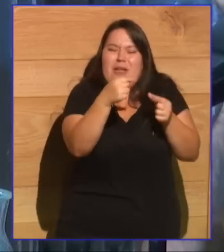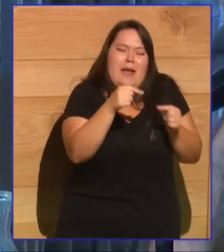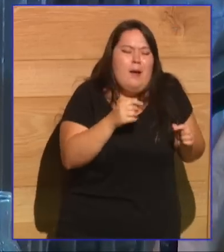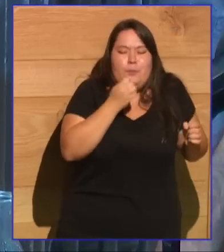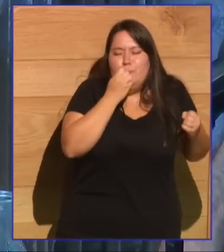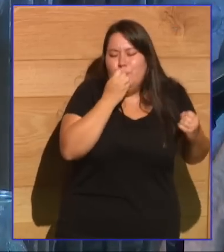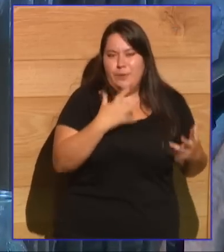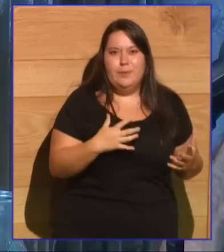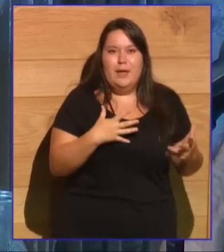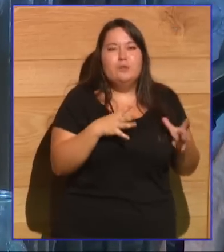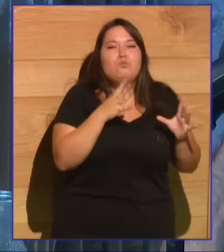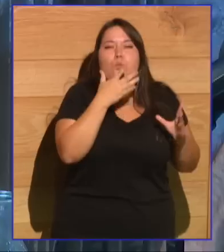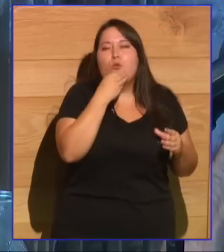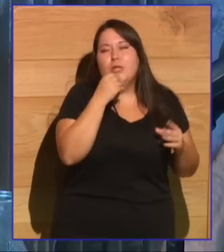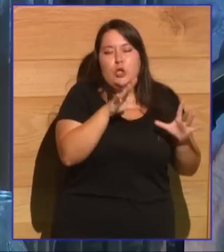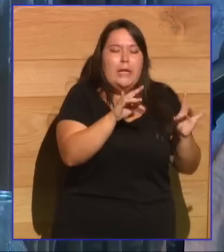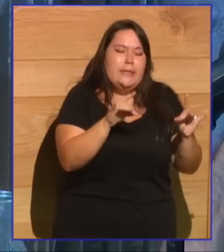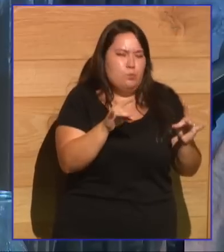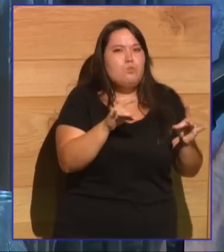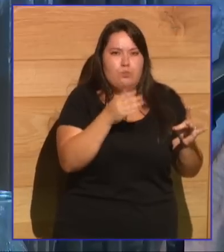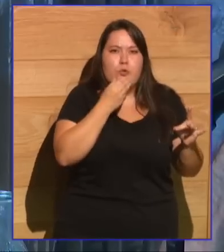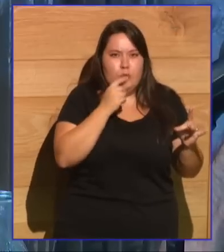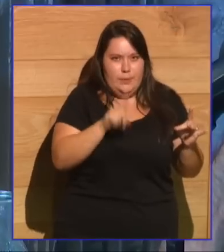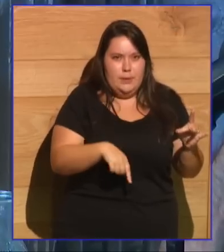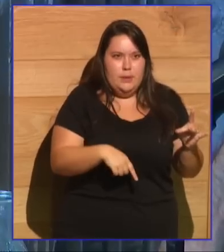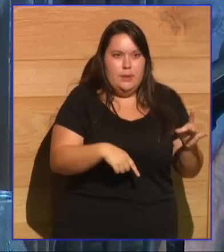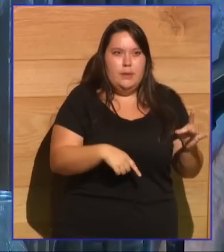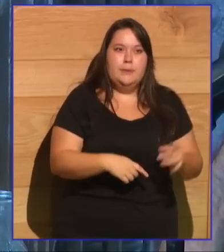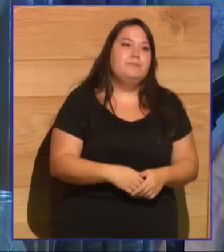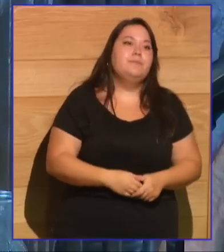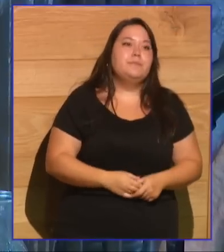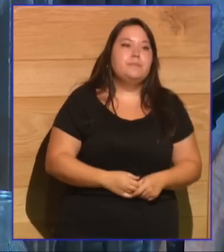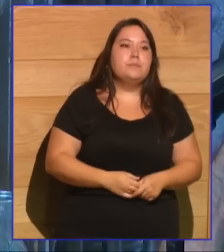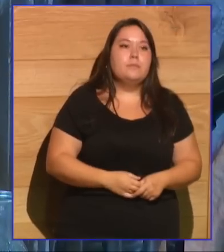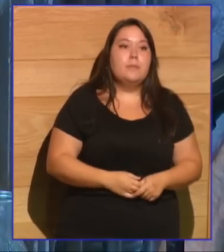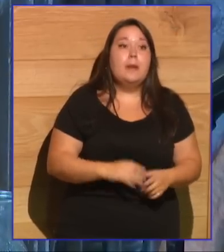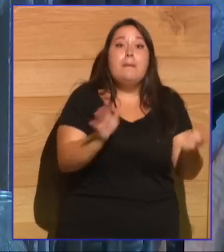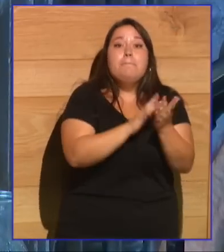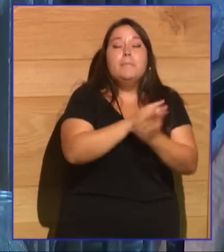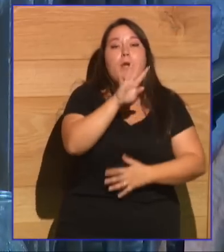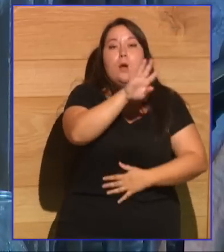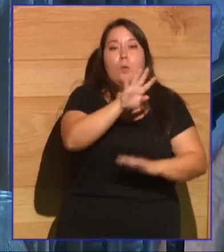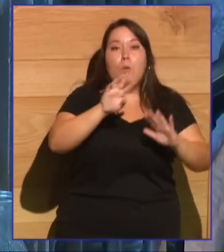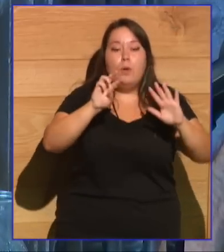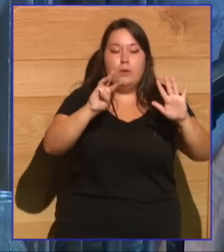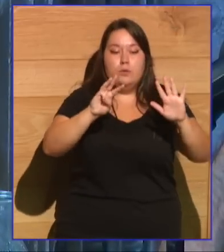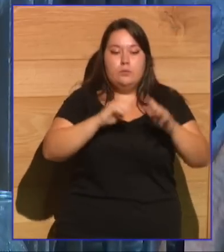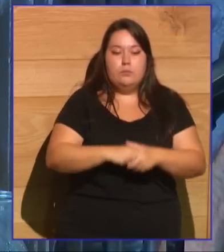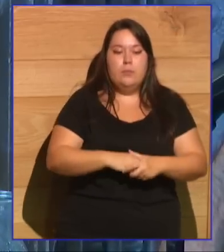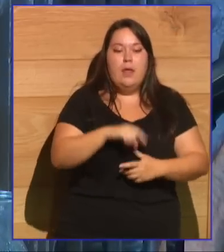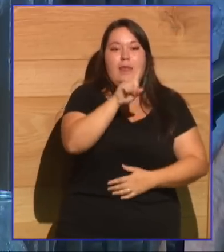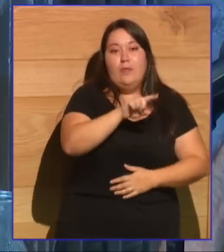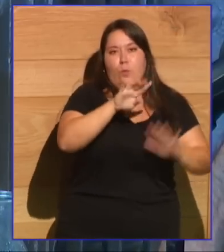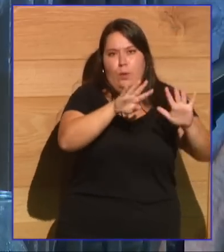bonito al tacto que es difícil y que en la página 148 cuando vas a la